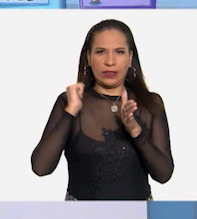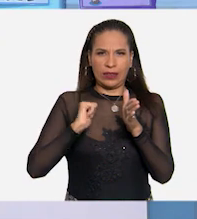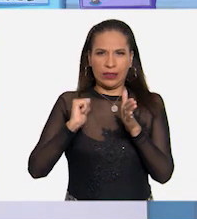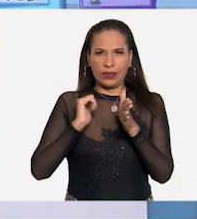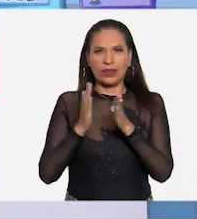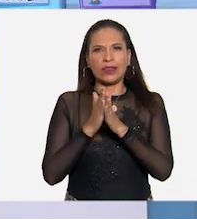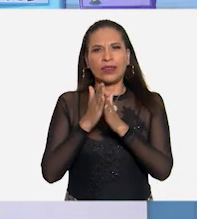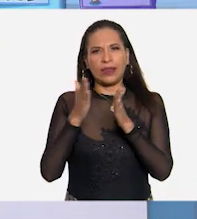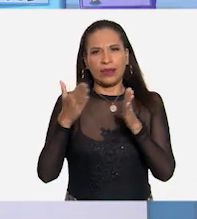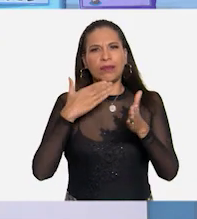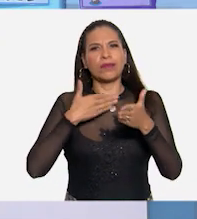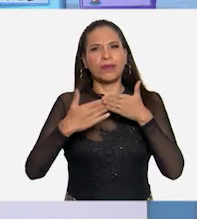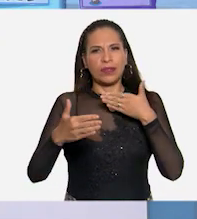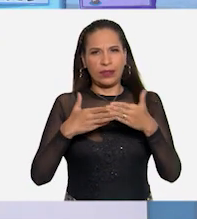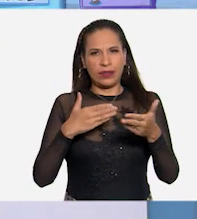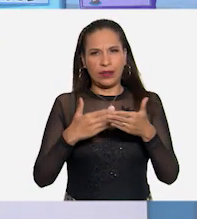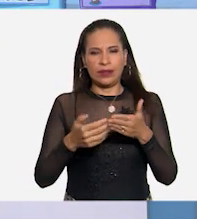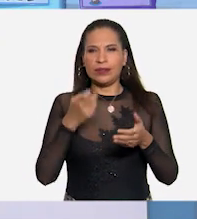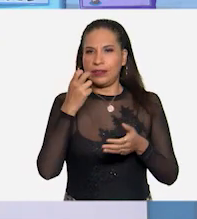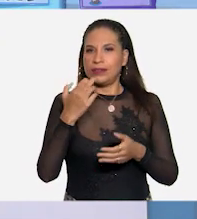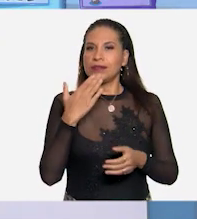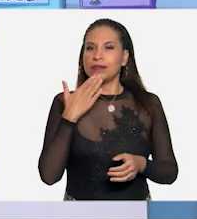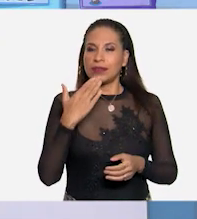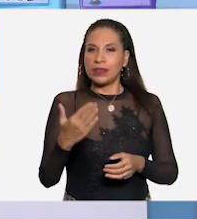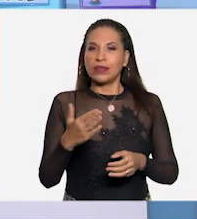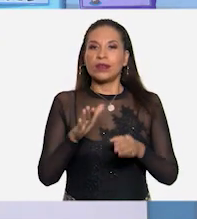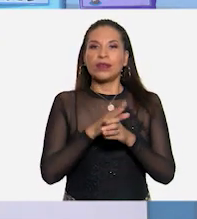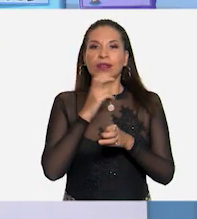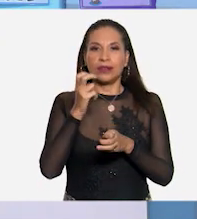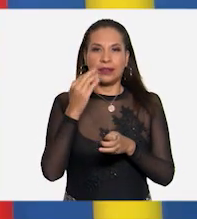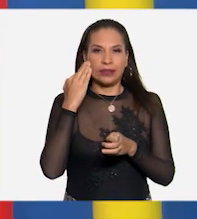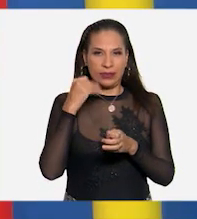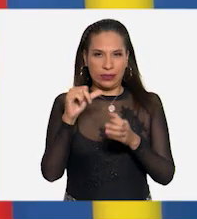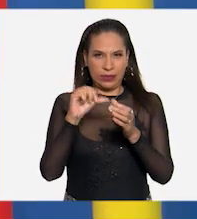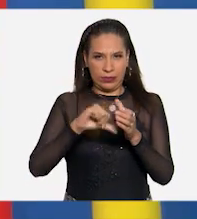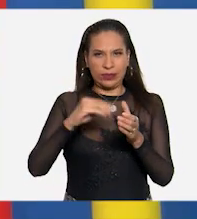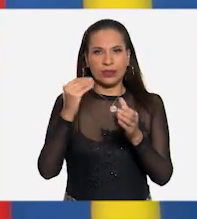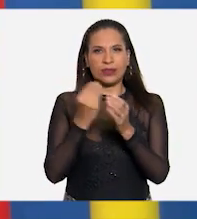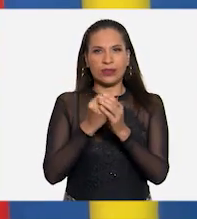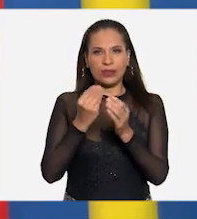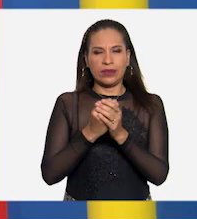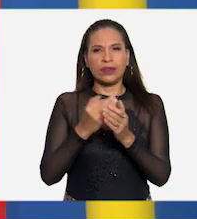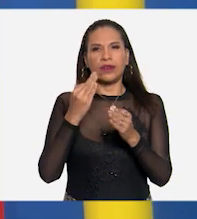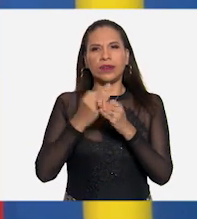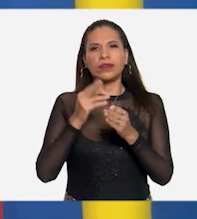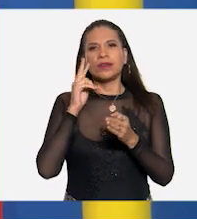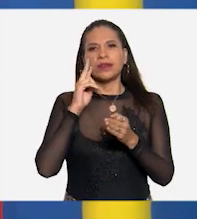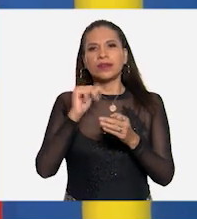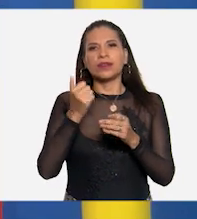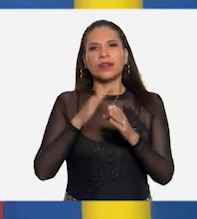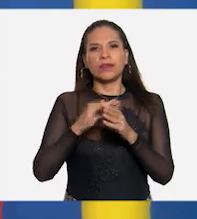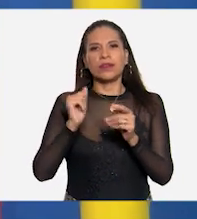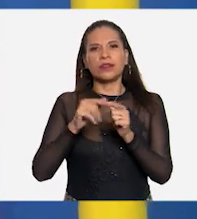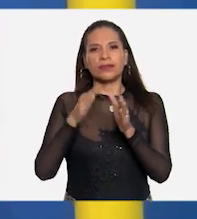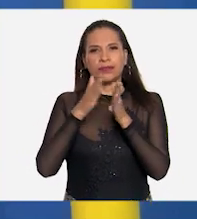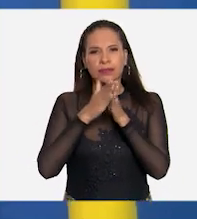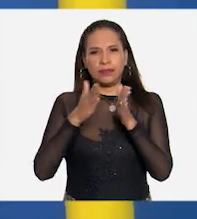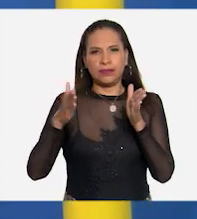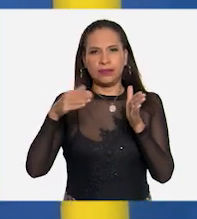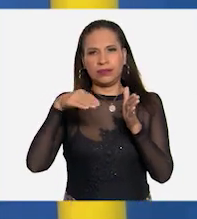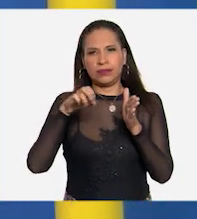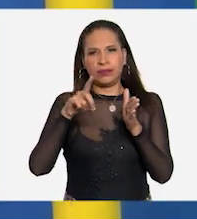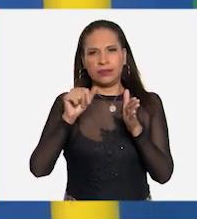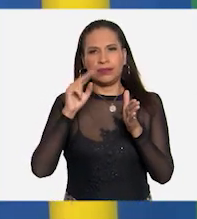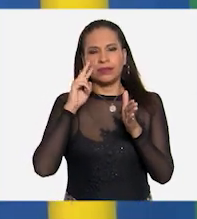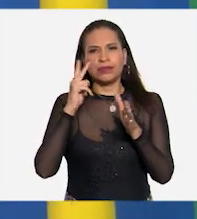la época moderna. Excelente, Jenny. Pues a partir de esta clase, vamos a dejar atrás la Edad Media para conocer lo que